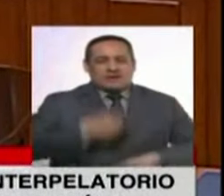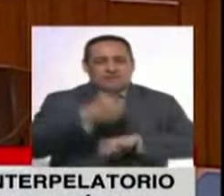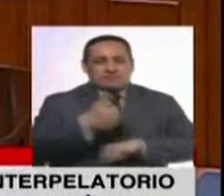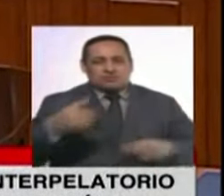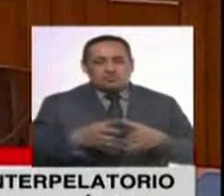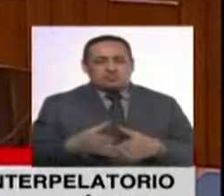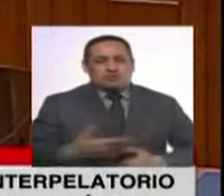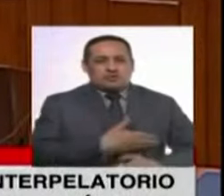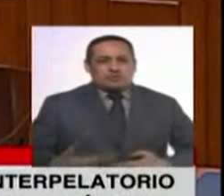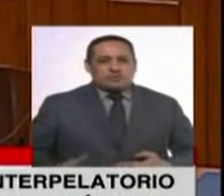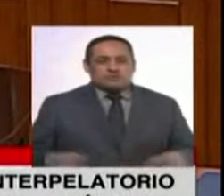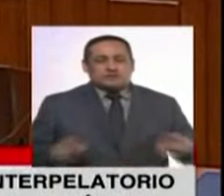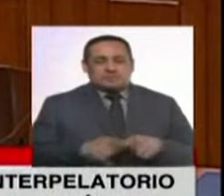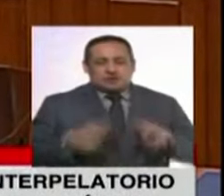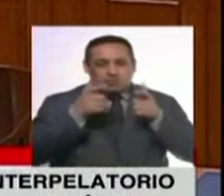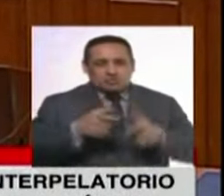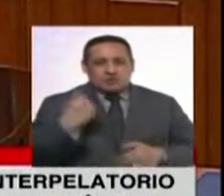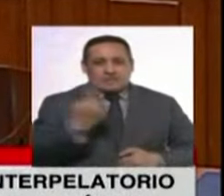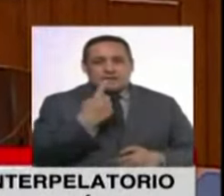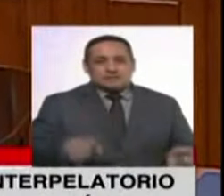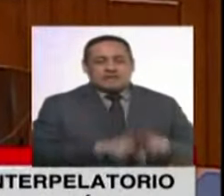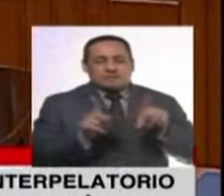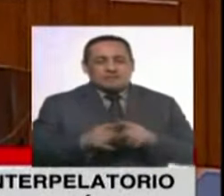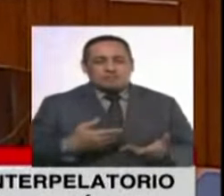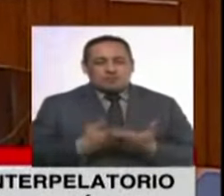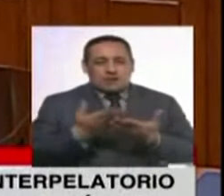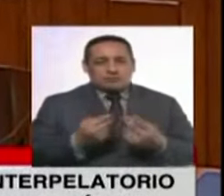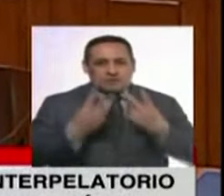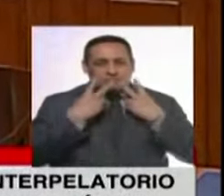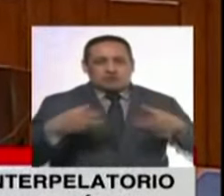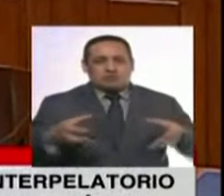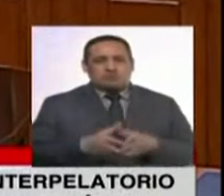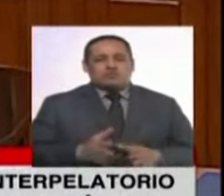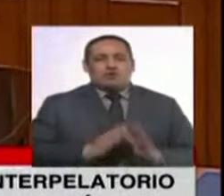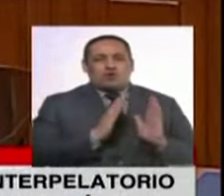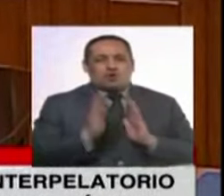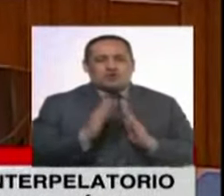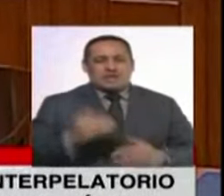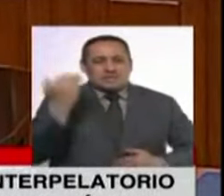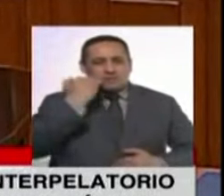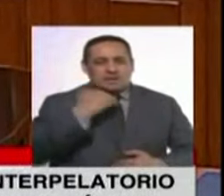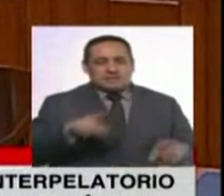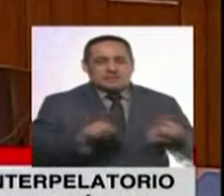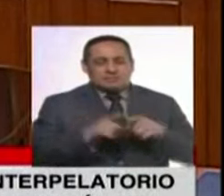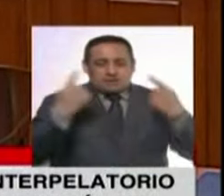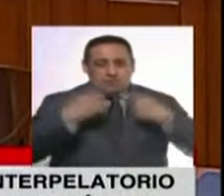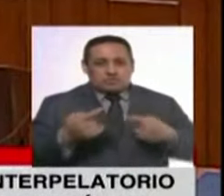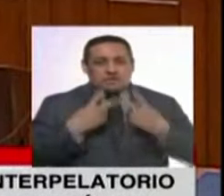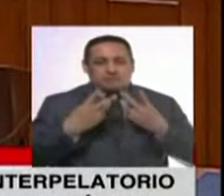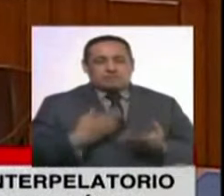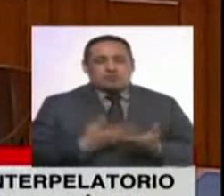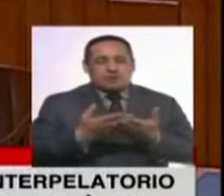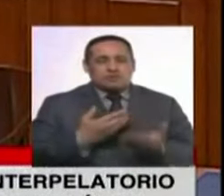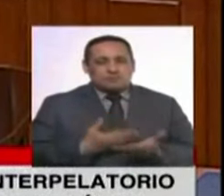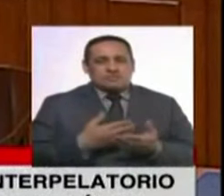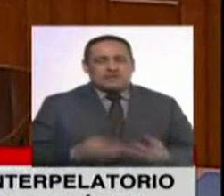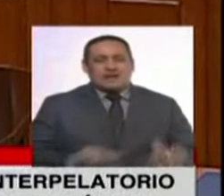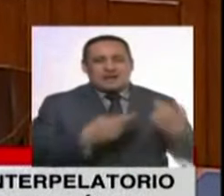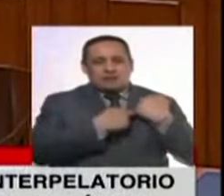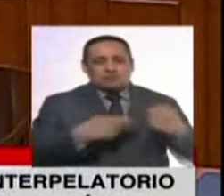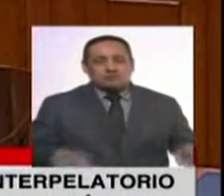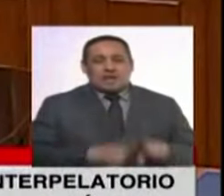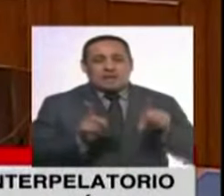general e Inspector general son designados en escrito orden antigüedad y mérito debiendo ocupar dichos